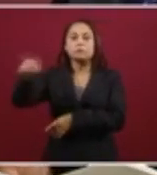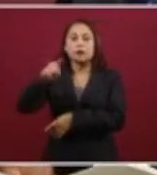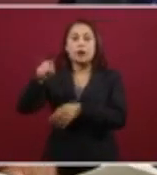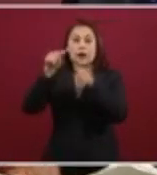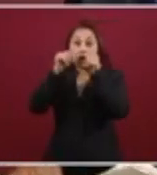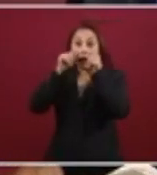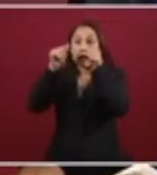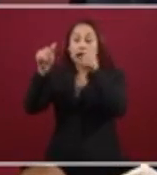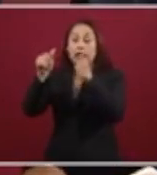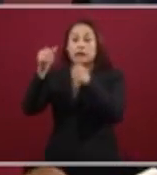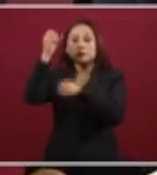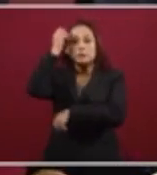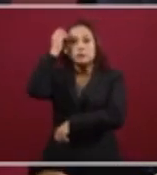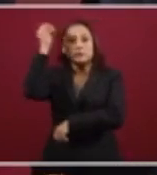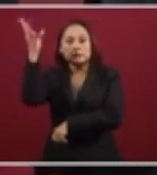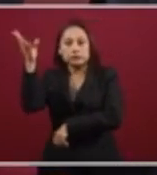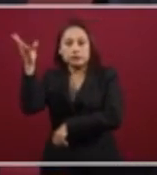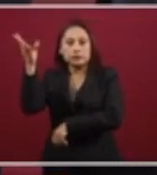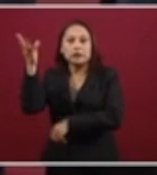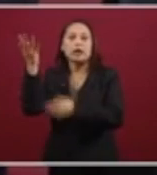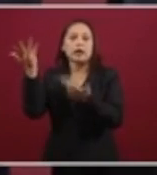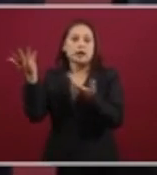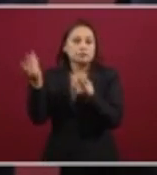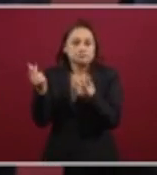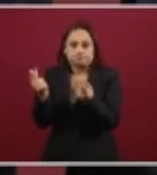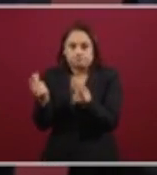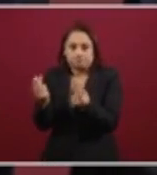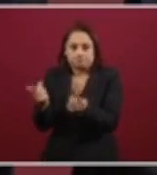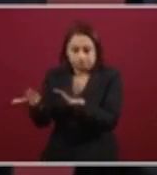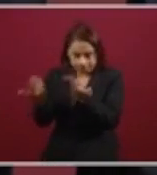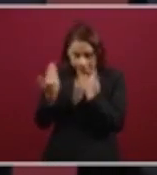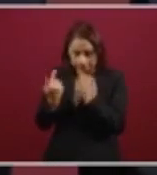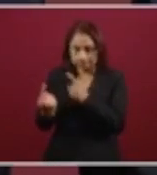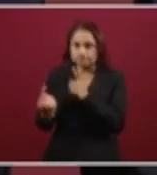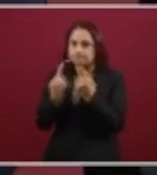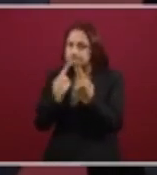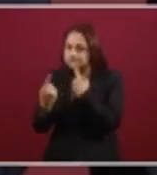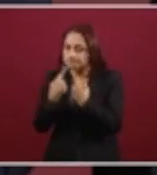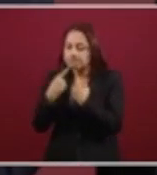De inmediato se atiende, porque no se van a cometer